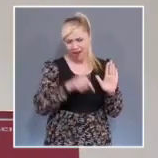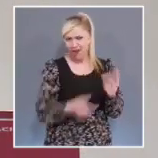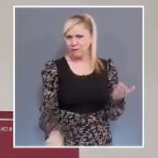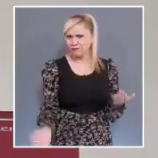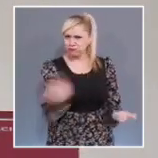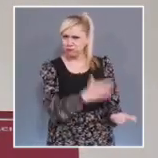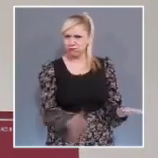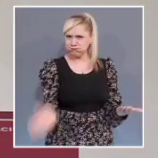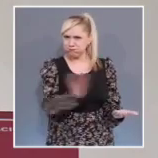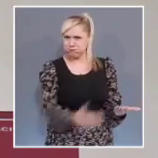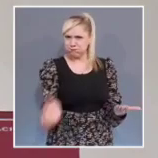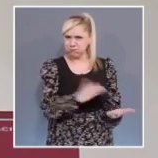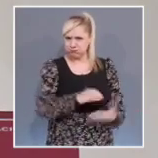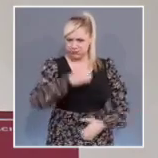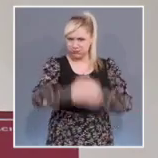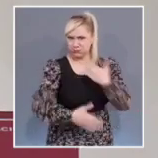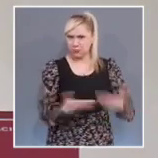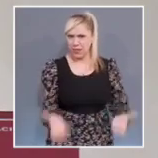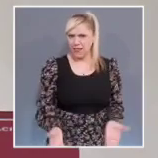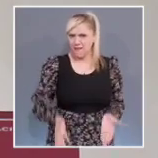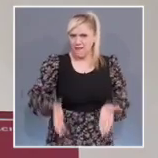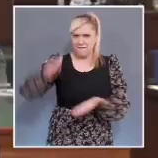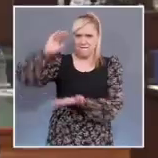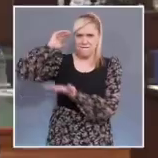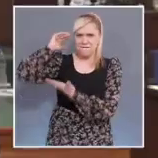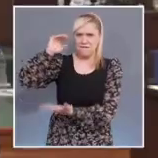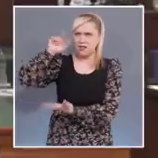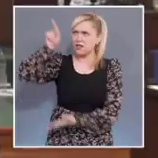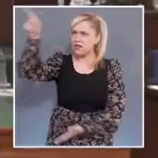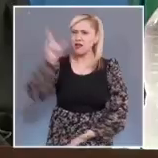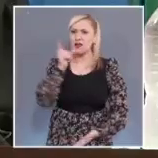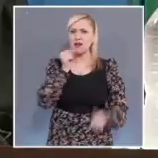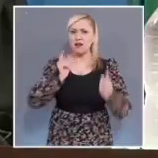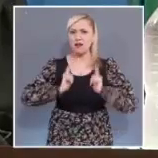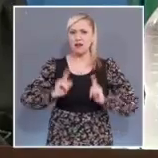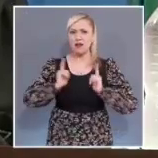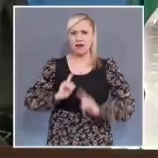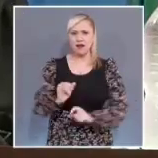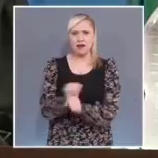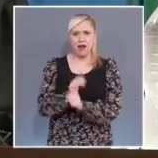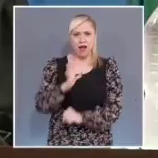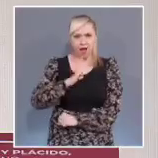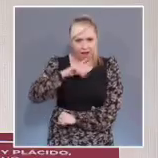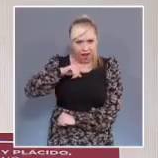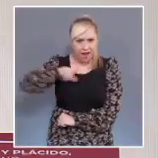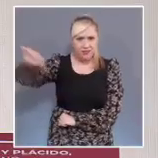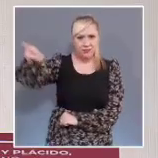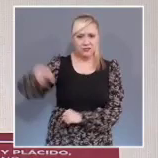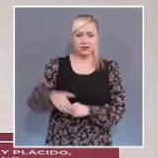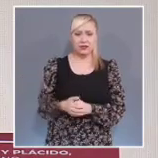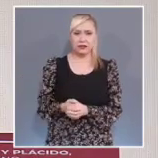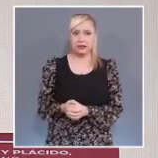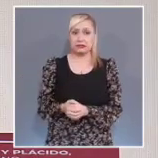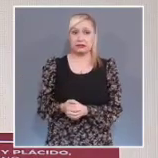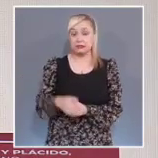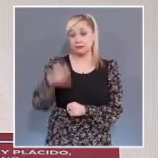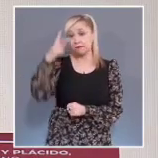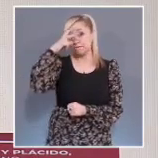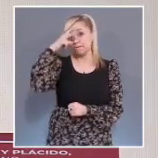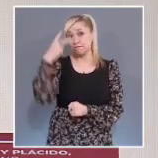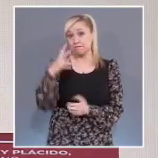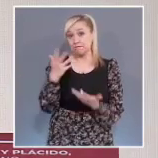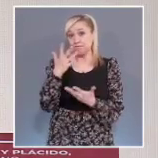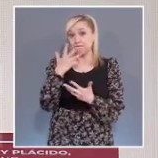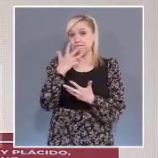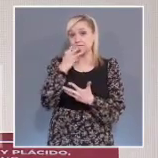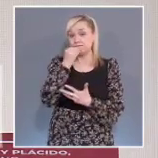Fiscalía. En su sentencia a México, la Corte Interamericana también ordenó reabrir el expediente. Las 15 medidas dictadas